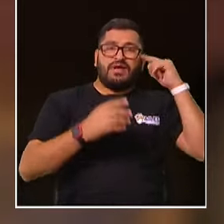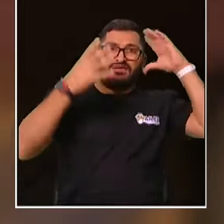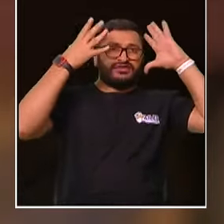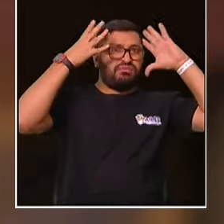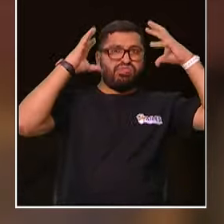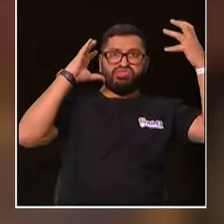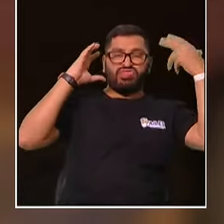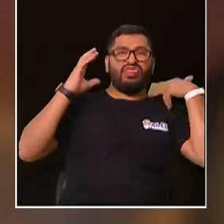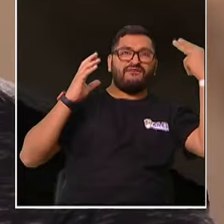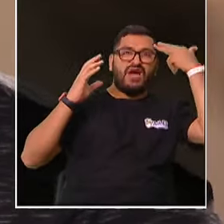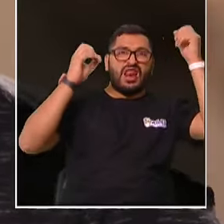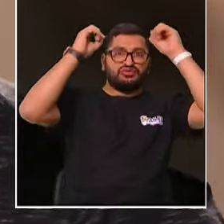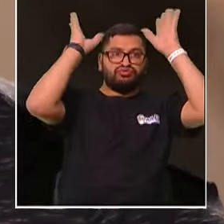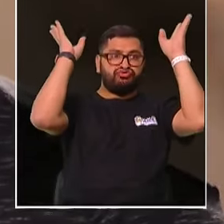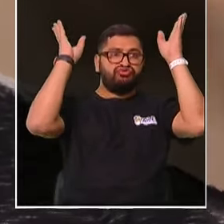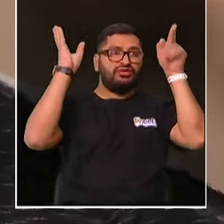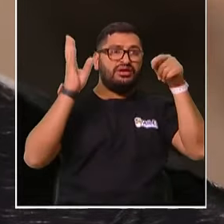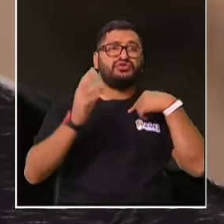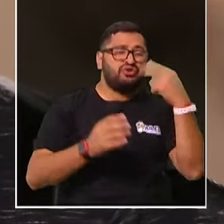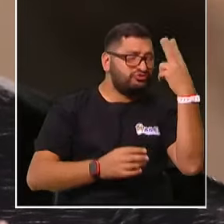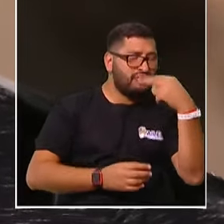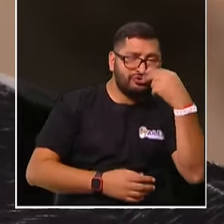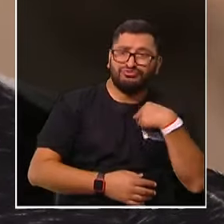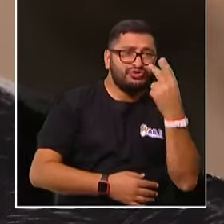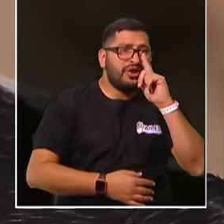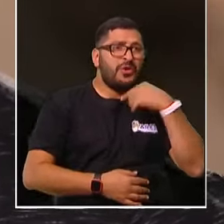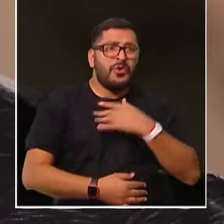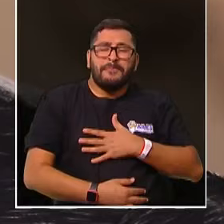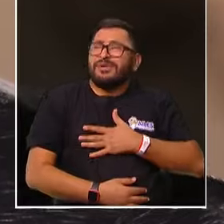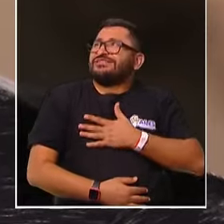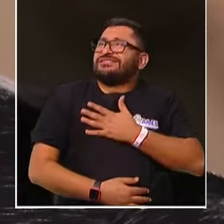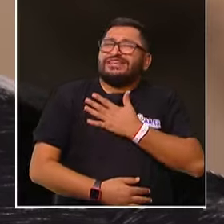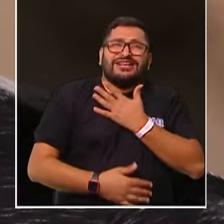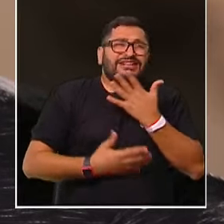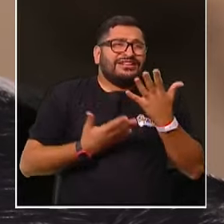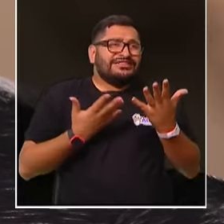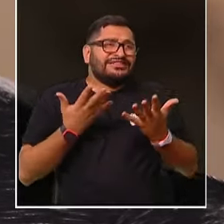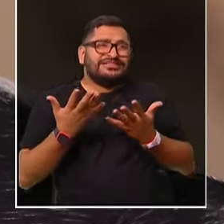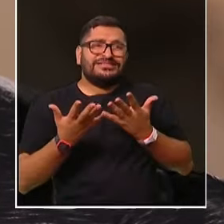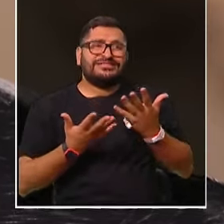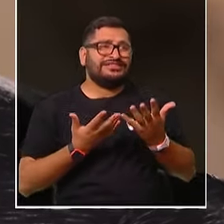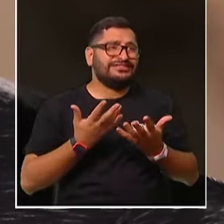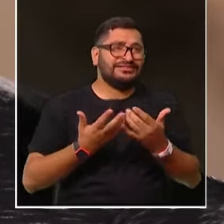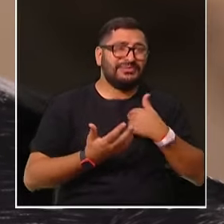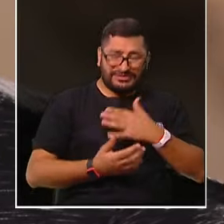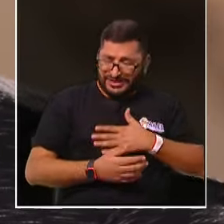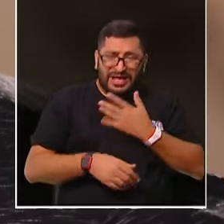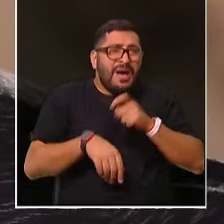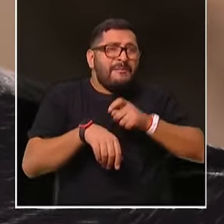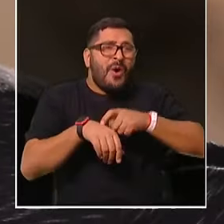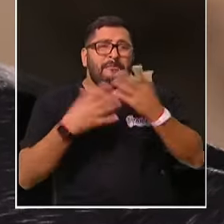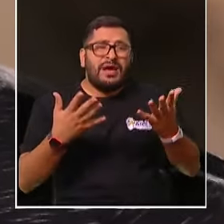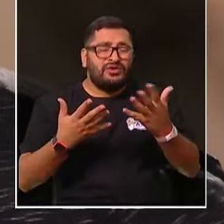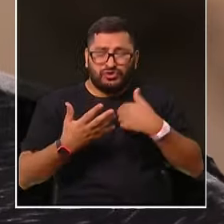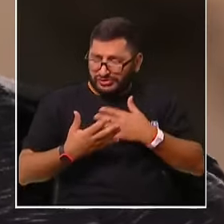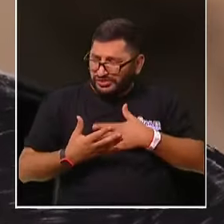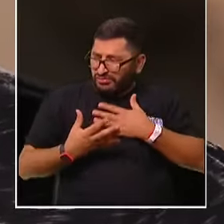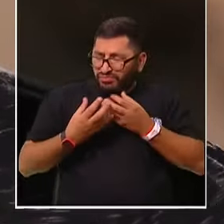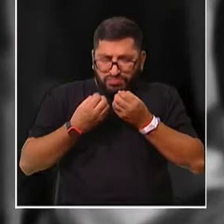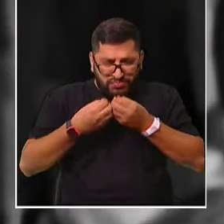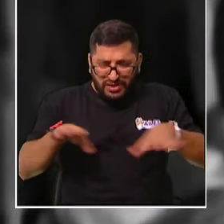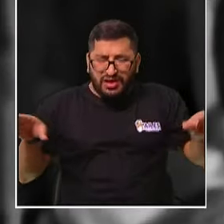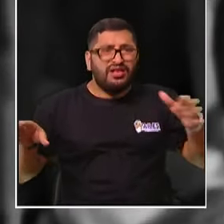destrozada por el balazo. No lloré, pero sentí que en ese momento que perdí a